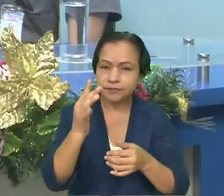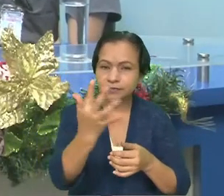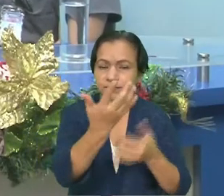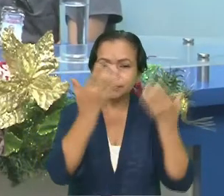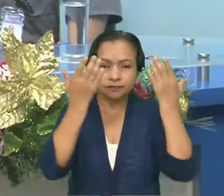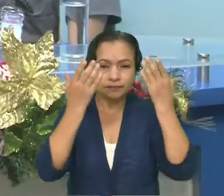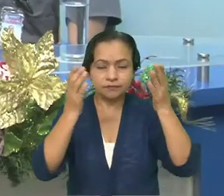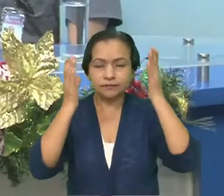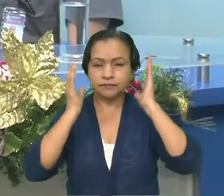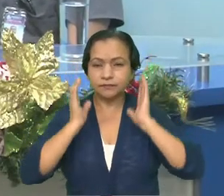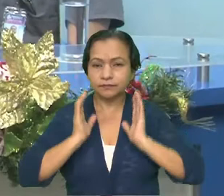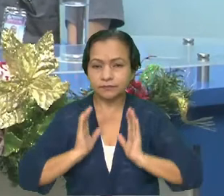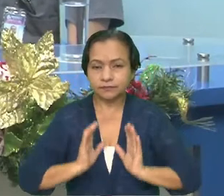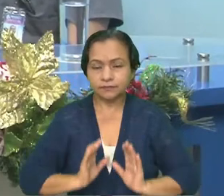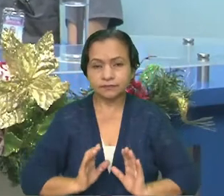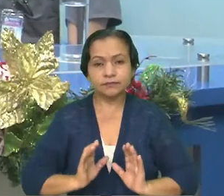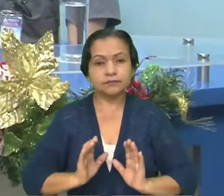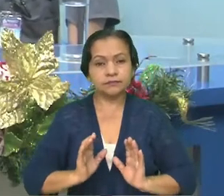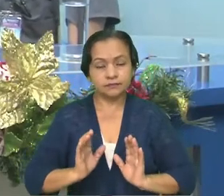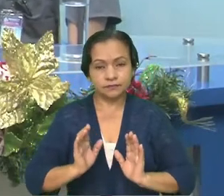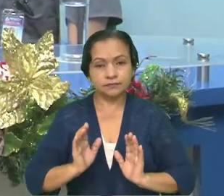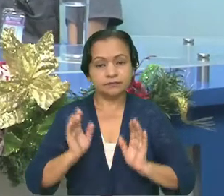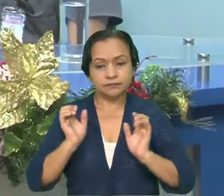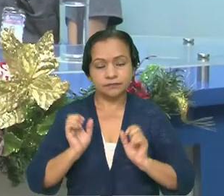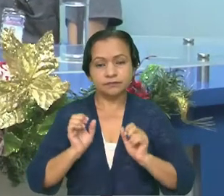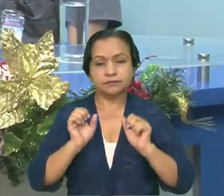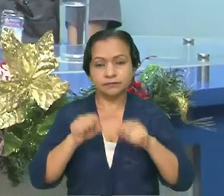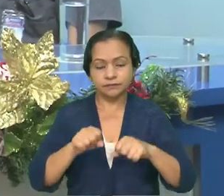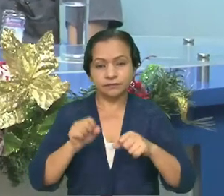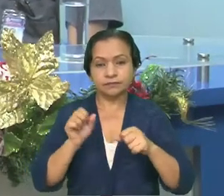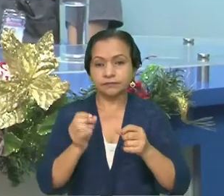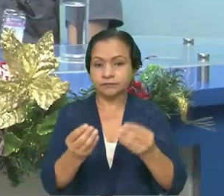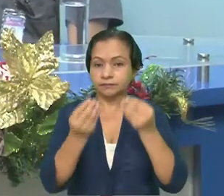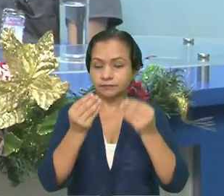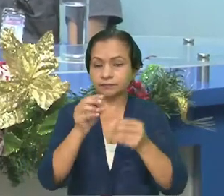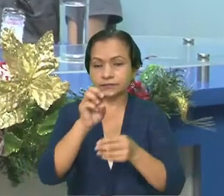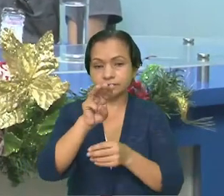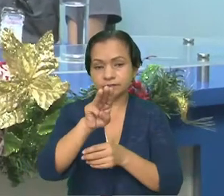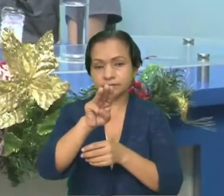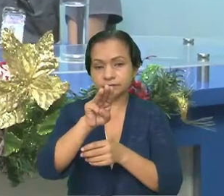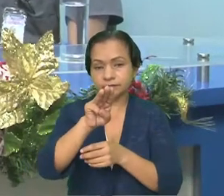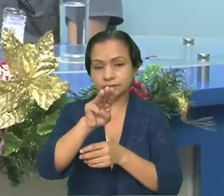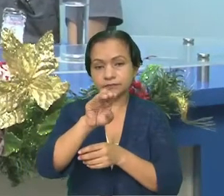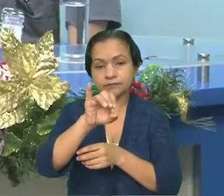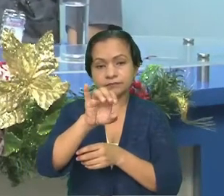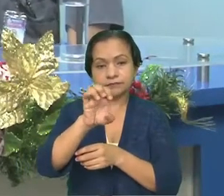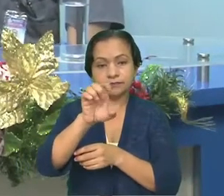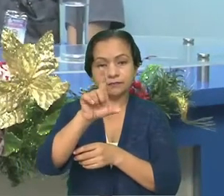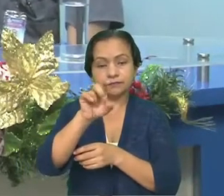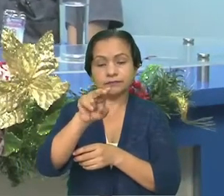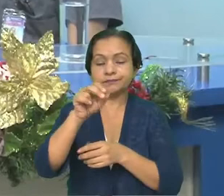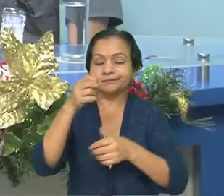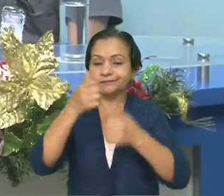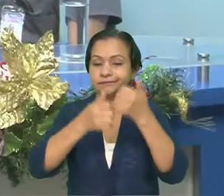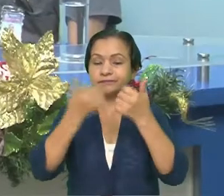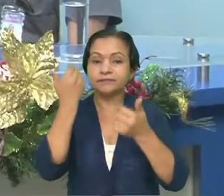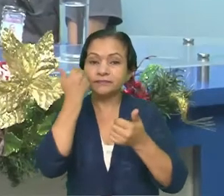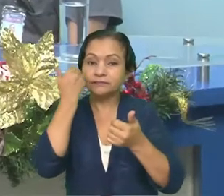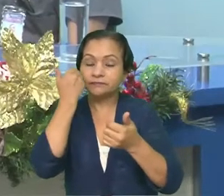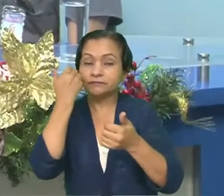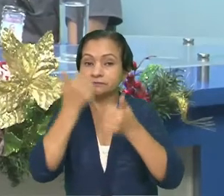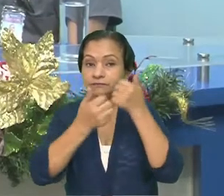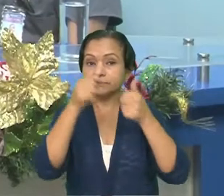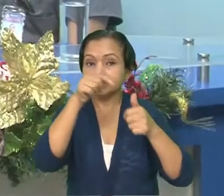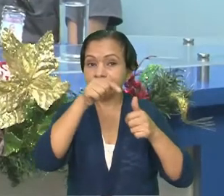ver con vías, pues, movimientos tiene grandes cantidades de mielina, por lo cual las enfermedades que afectan la mielina,